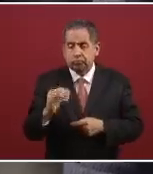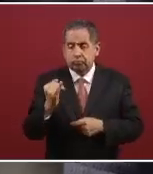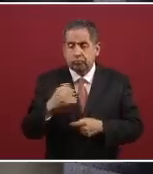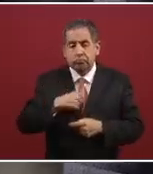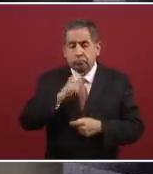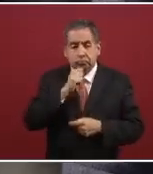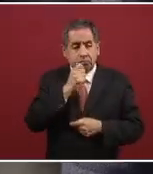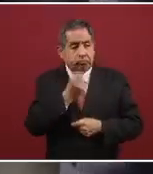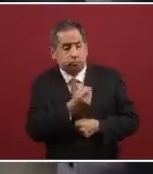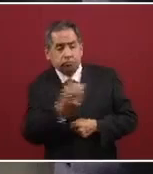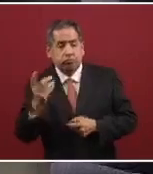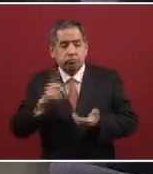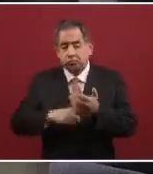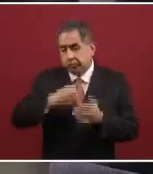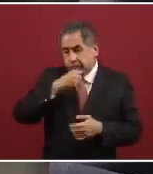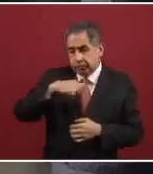todavía